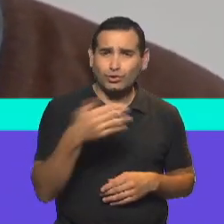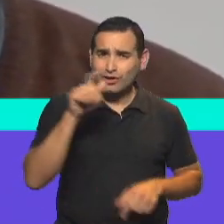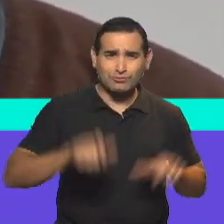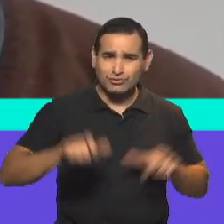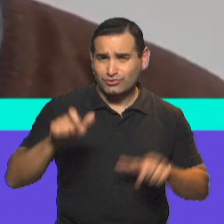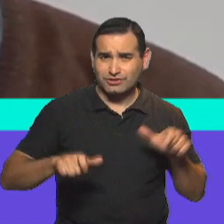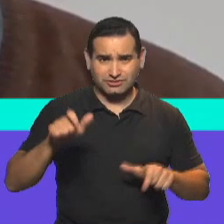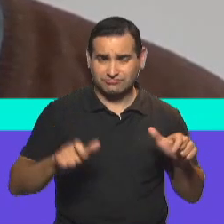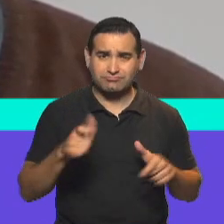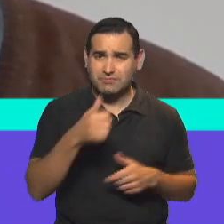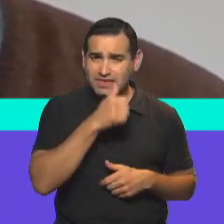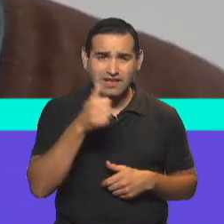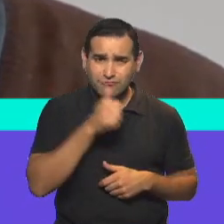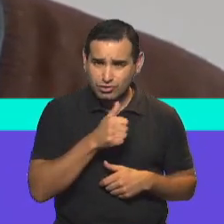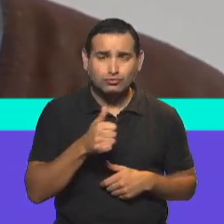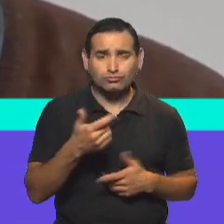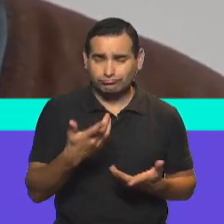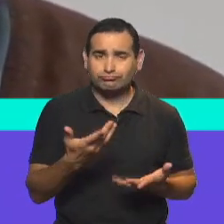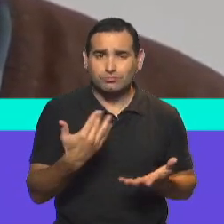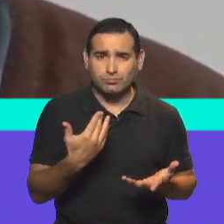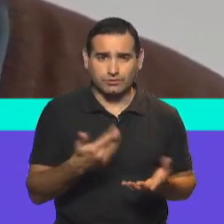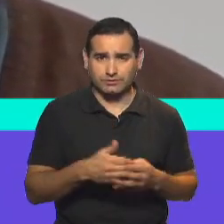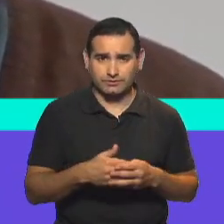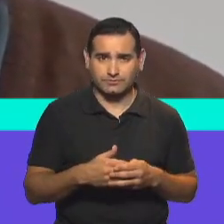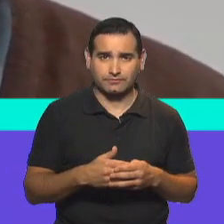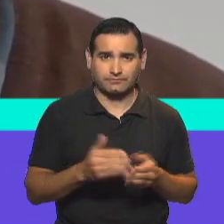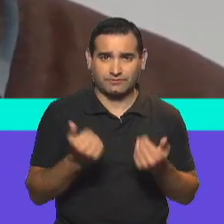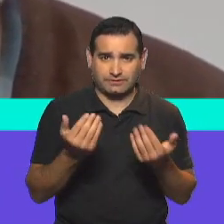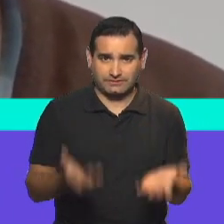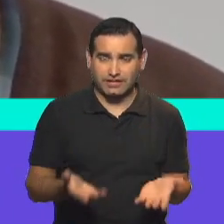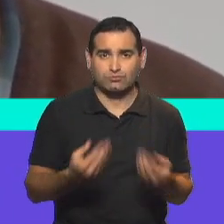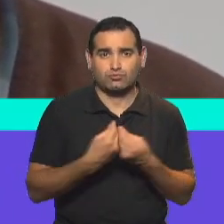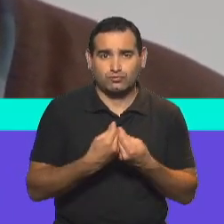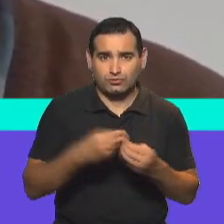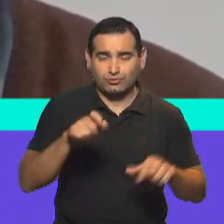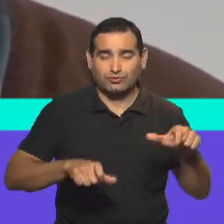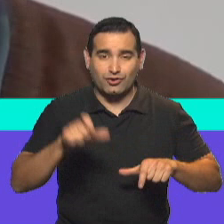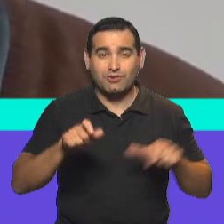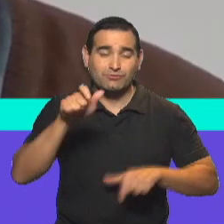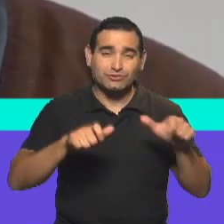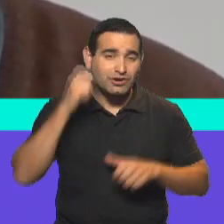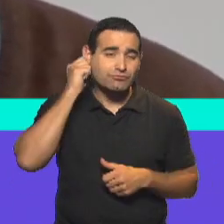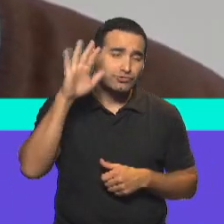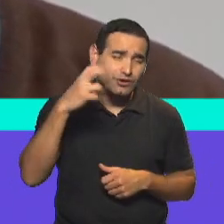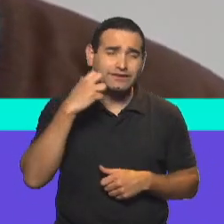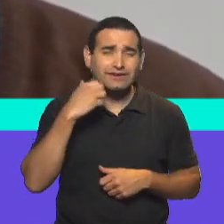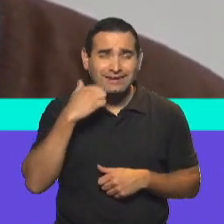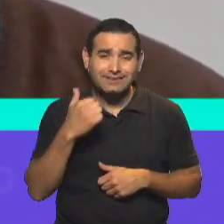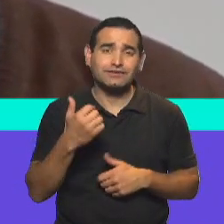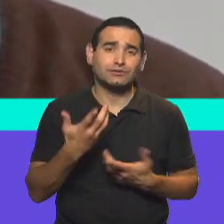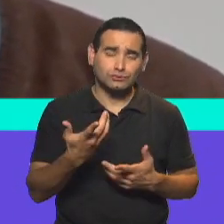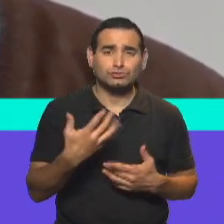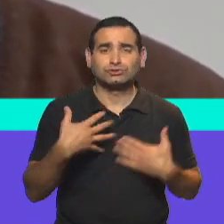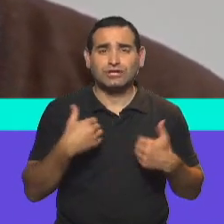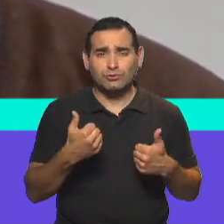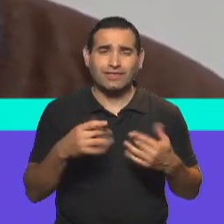personas que toman medicamentos en el PAMI, que bueno, son un montón justamente porque los adultos mayores, para controlar los factores de